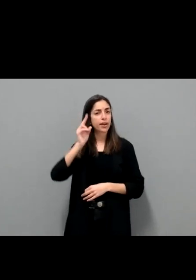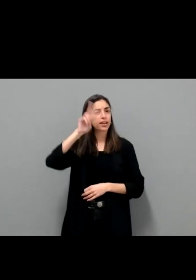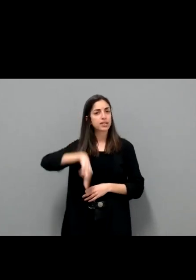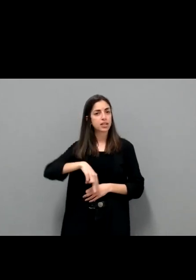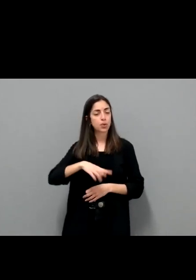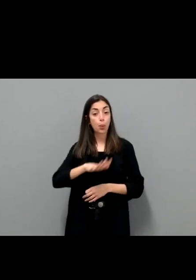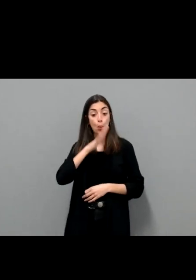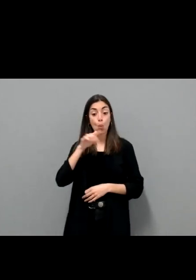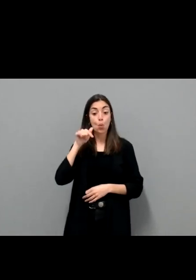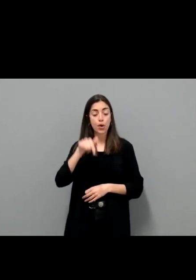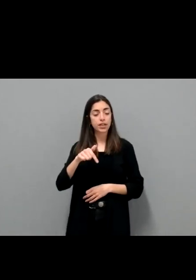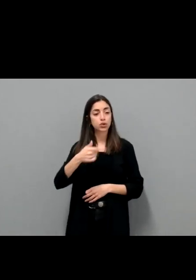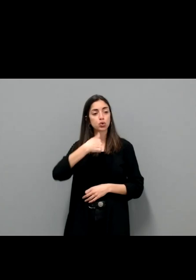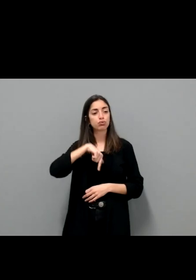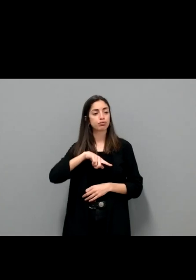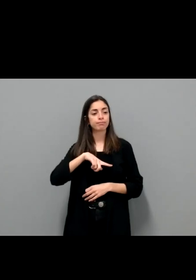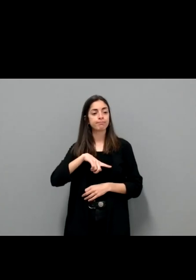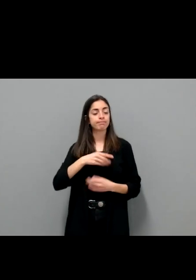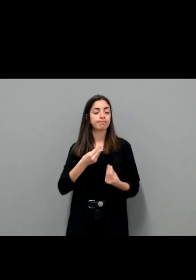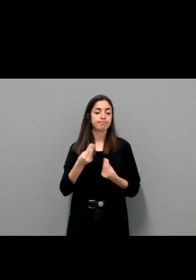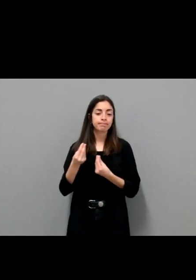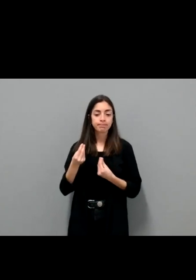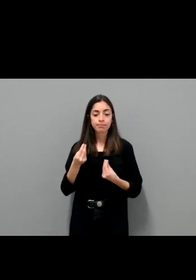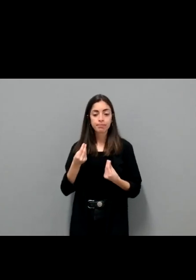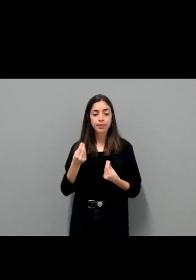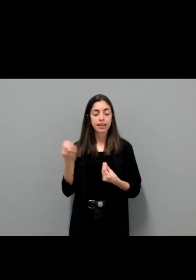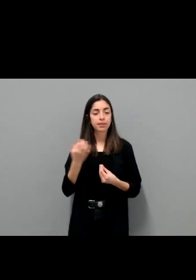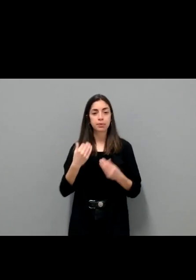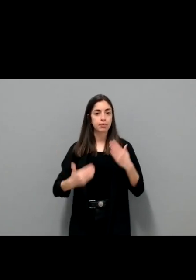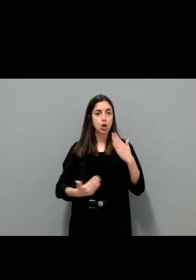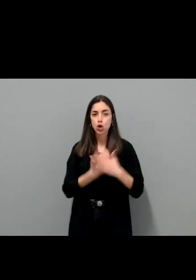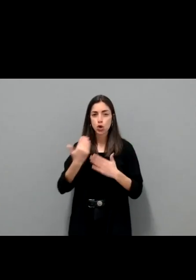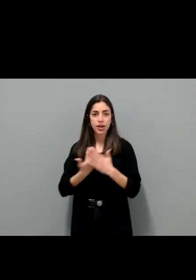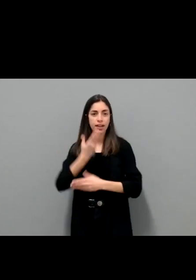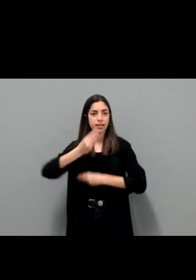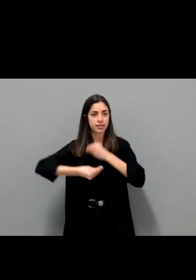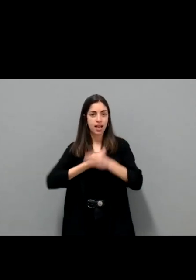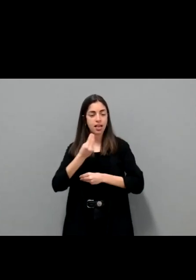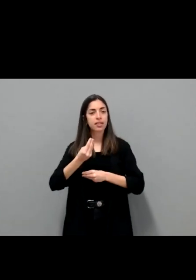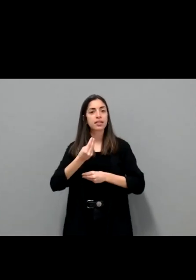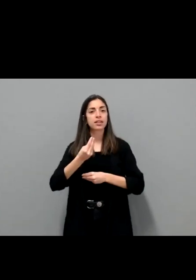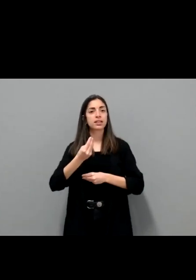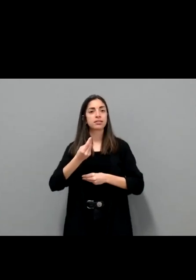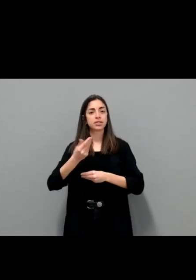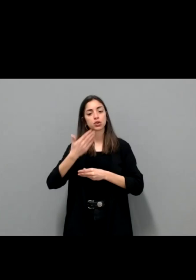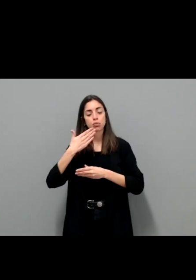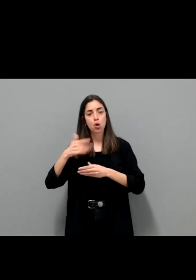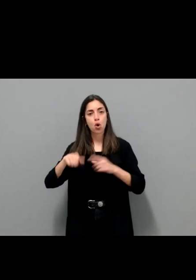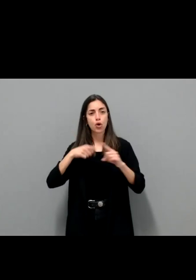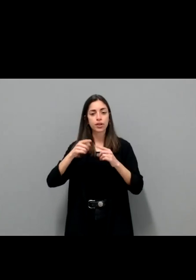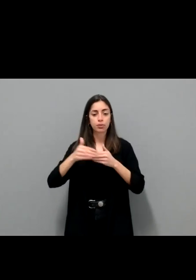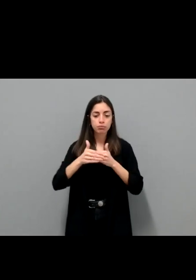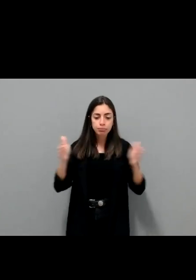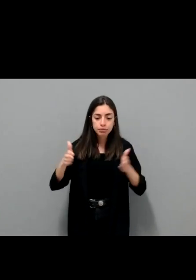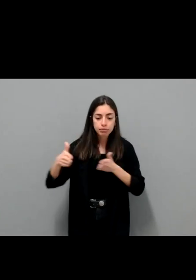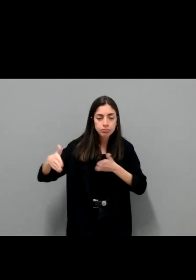nómbranos. Estamos convencidas de que jornadas como esta seguirán abriendo camino hacia nuestro objetivo